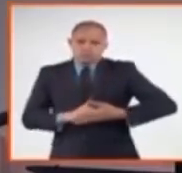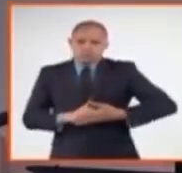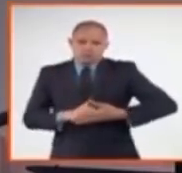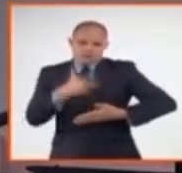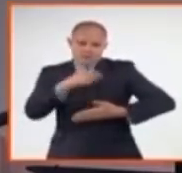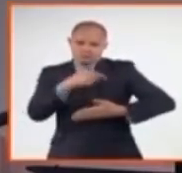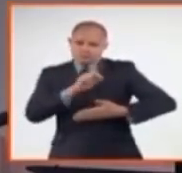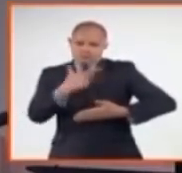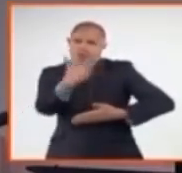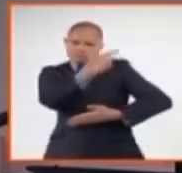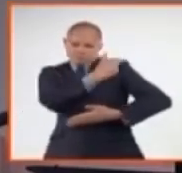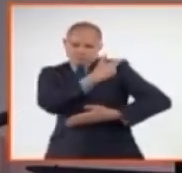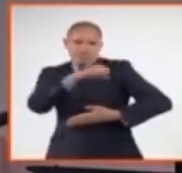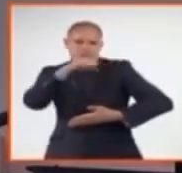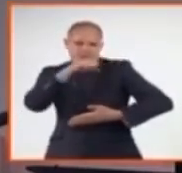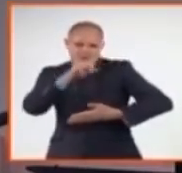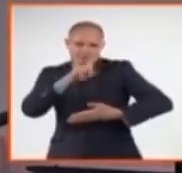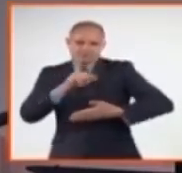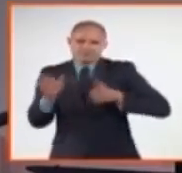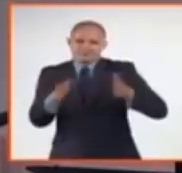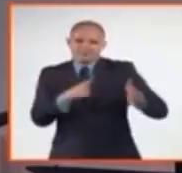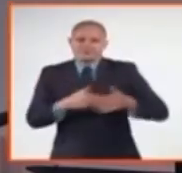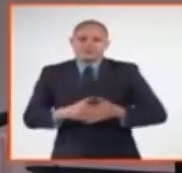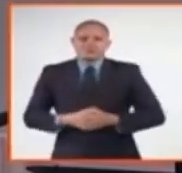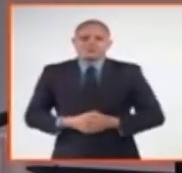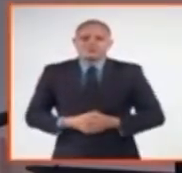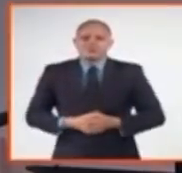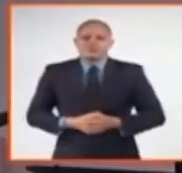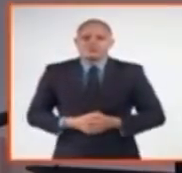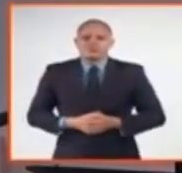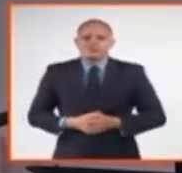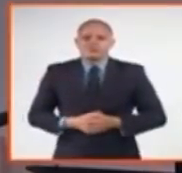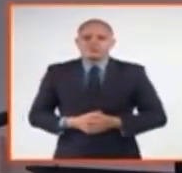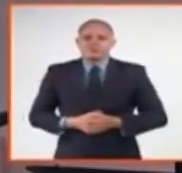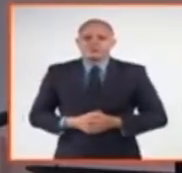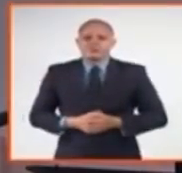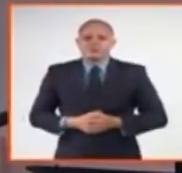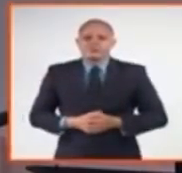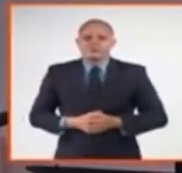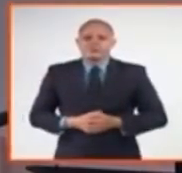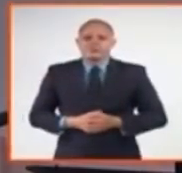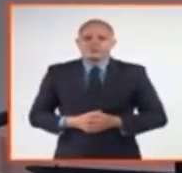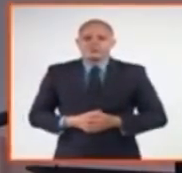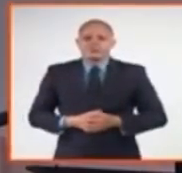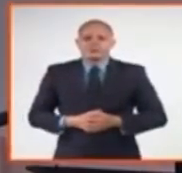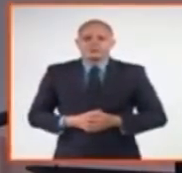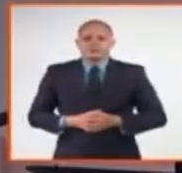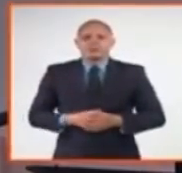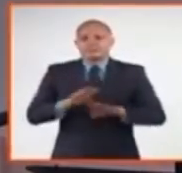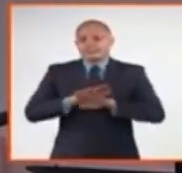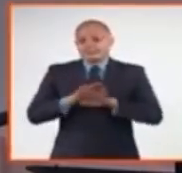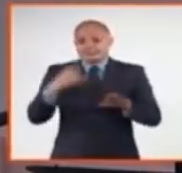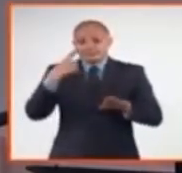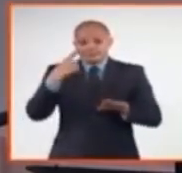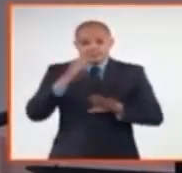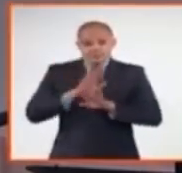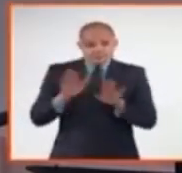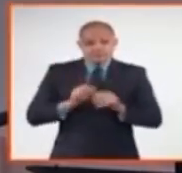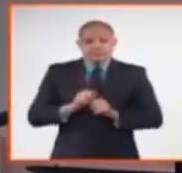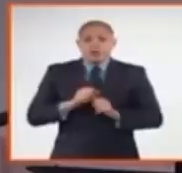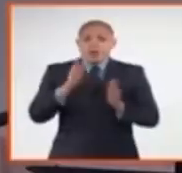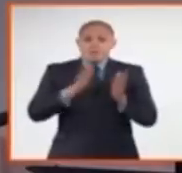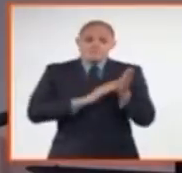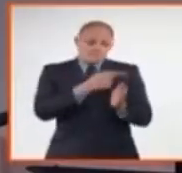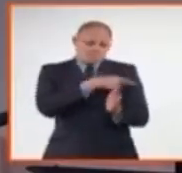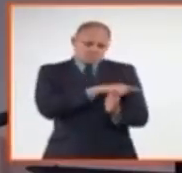permitido también llegar a grupos más vulnerables y desde la perspectiva los ensayos clínicos bueno también en el último mes